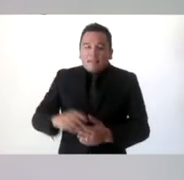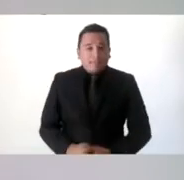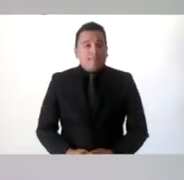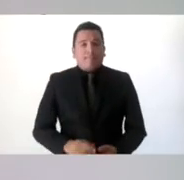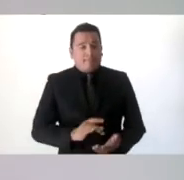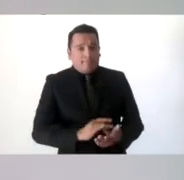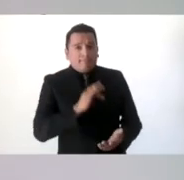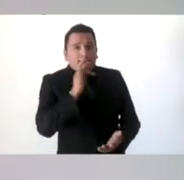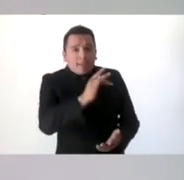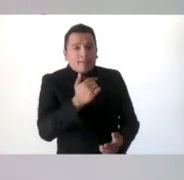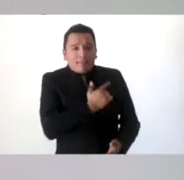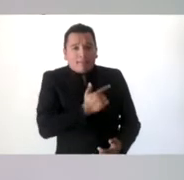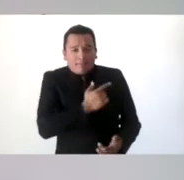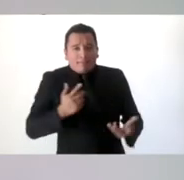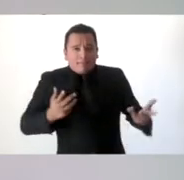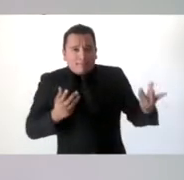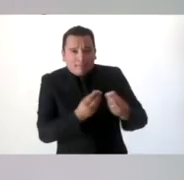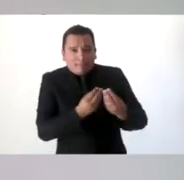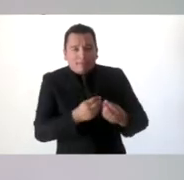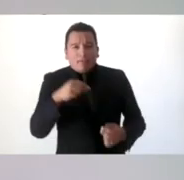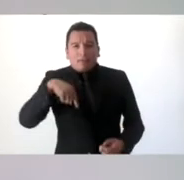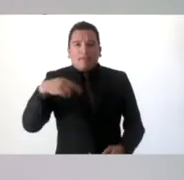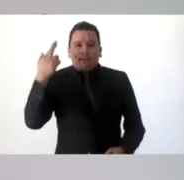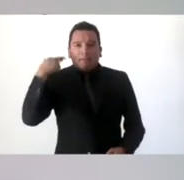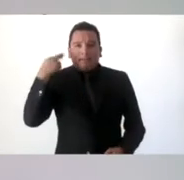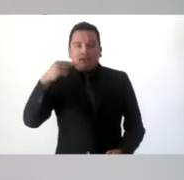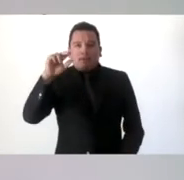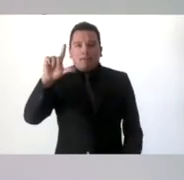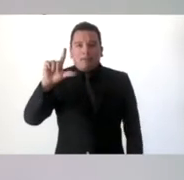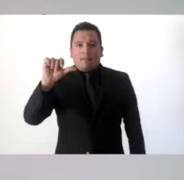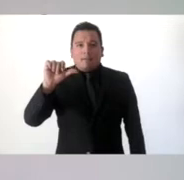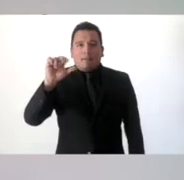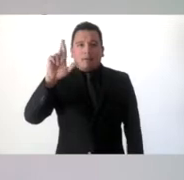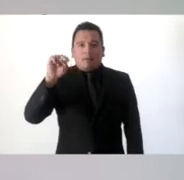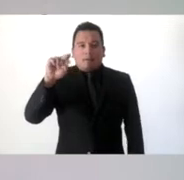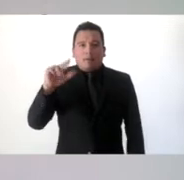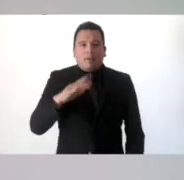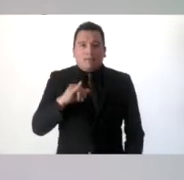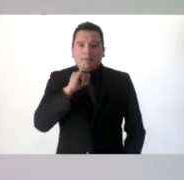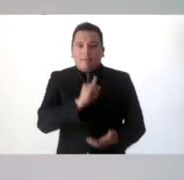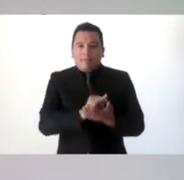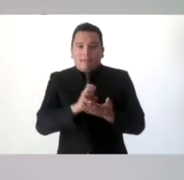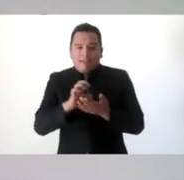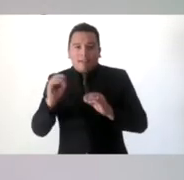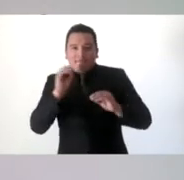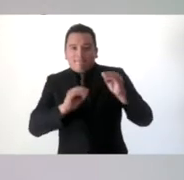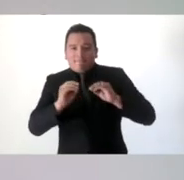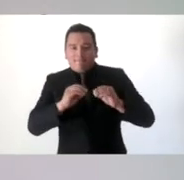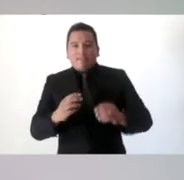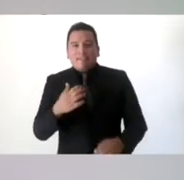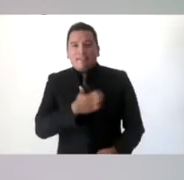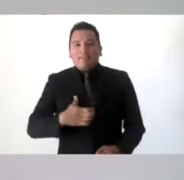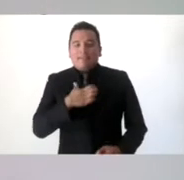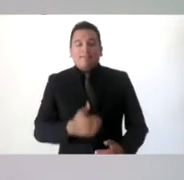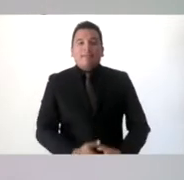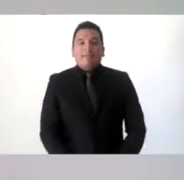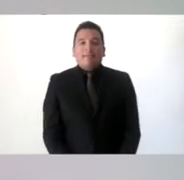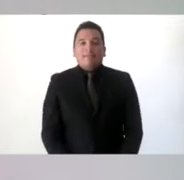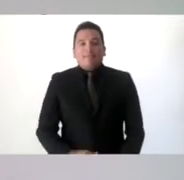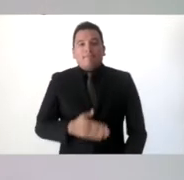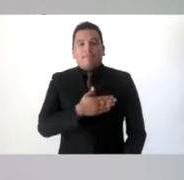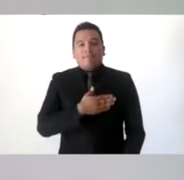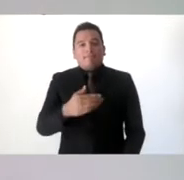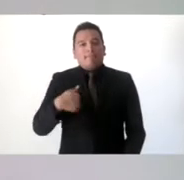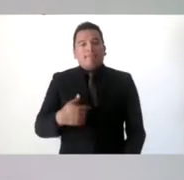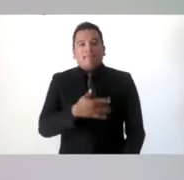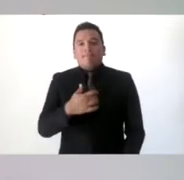en este programa La Urna del Instituto Electoral de Coahuila. Y bueno, la verdad es que me da mucho gusto platicar sobre este